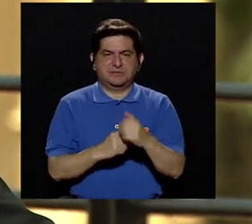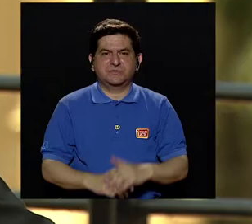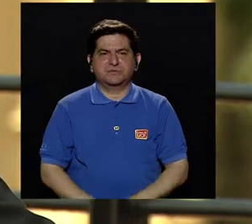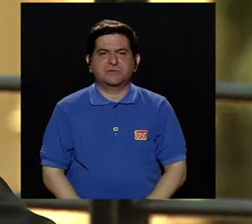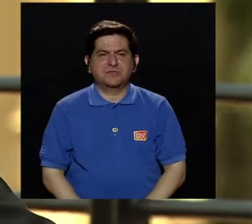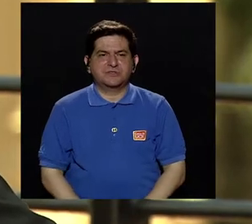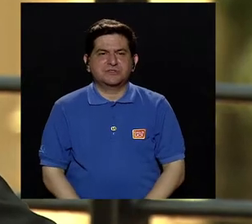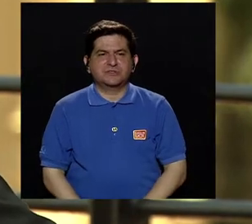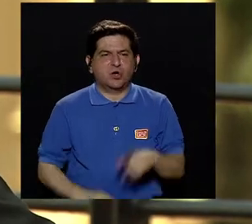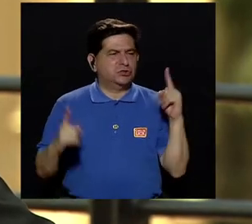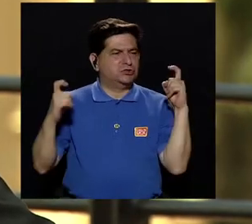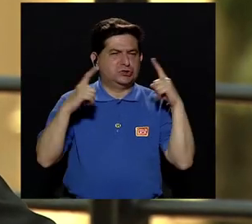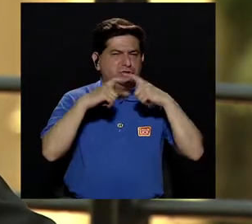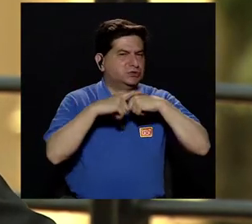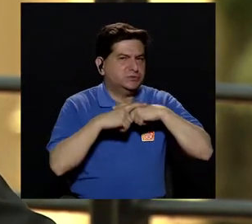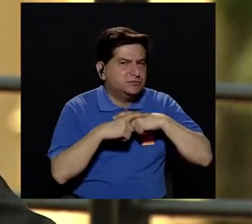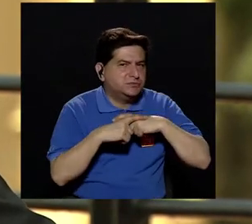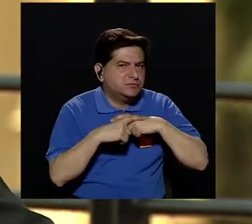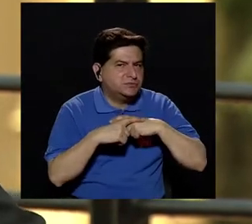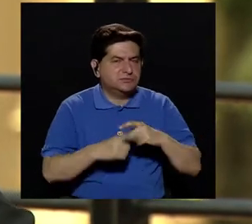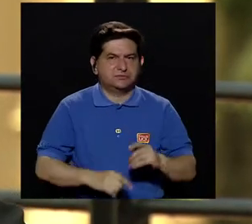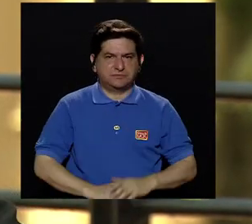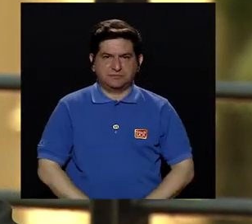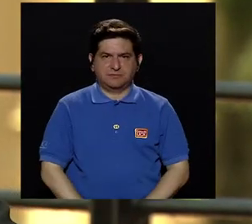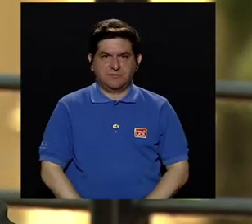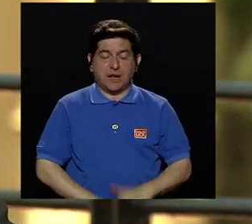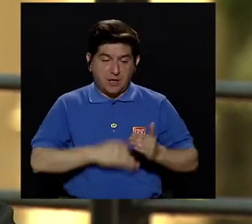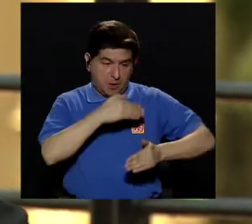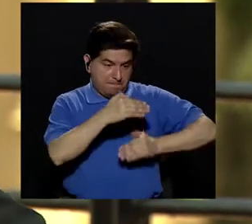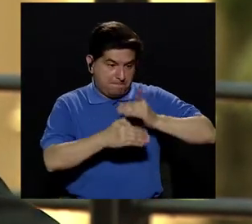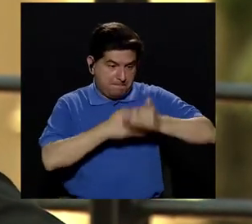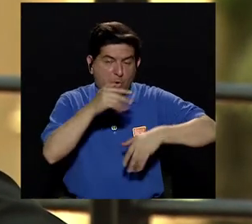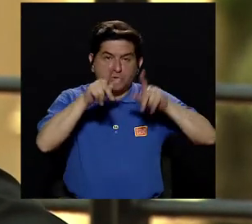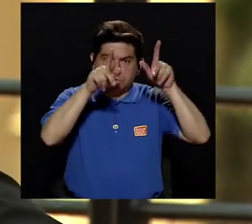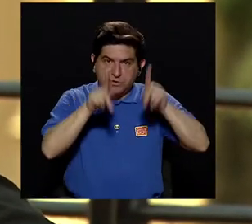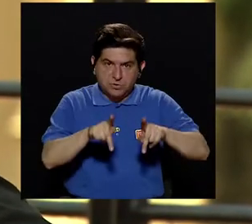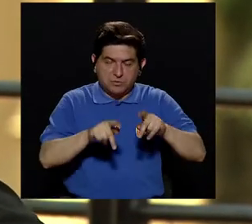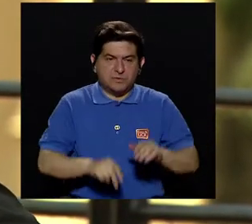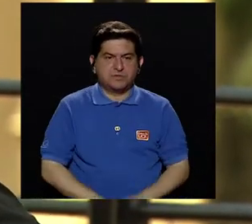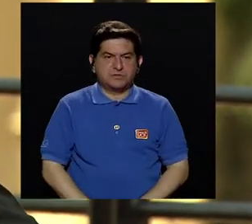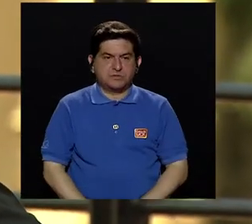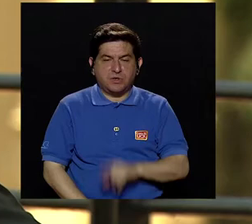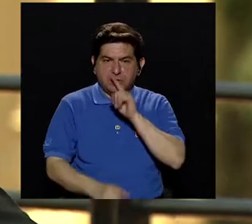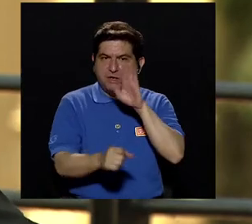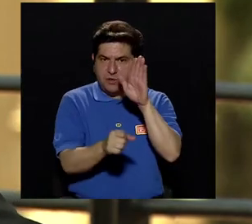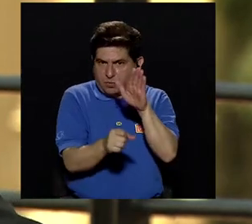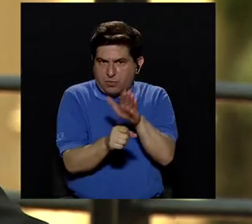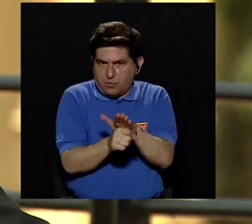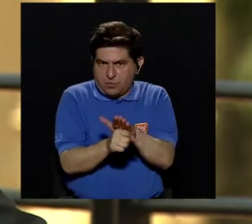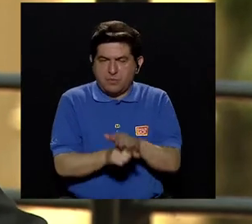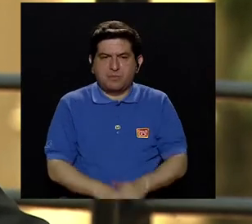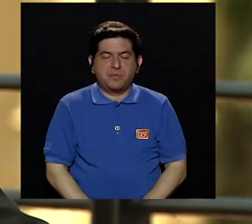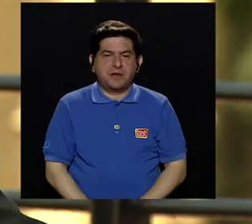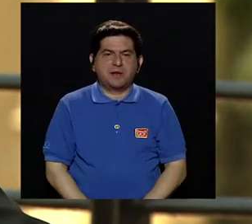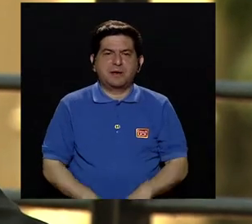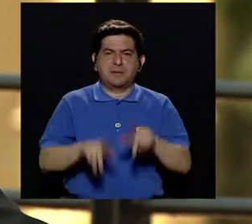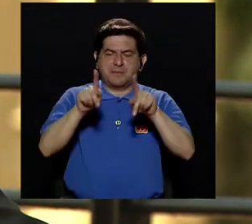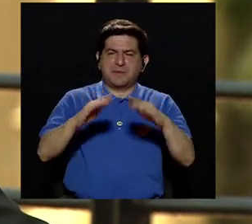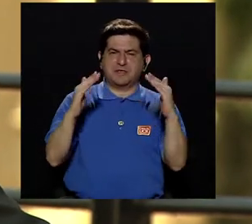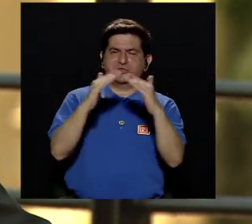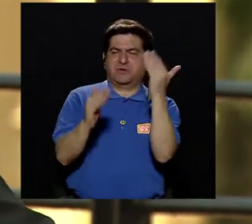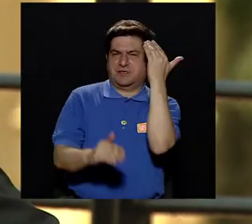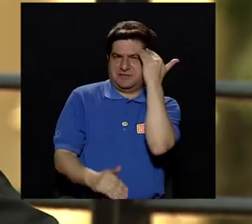muy, muy complejo. Realmente, ¿cuáles son los procedimientos que una persona sigue como para que allá en los hogares